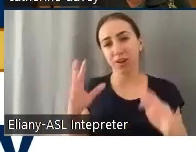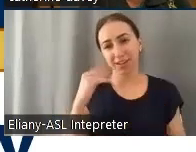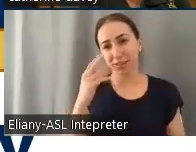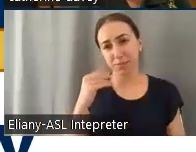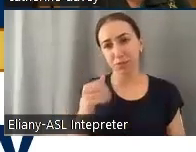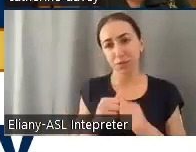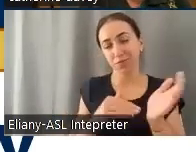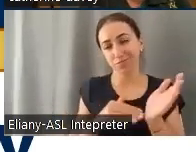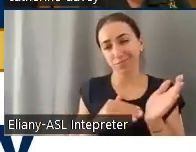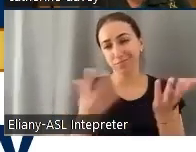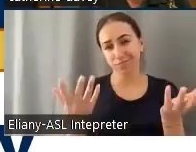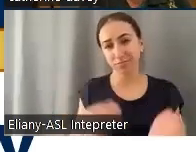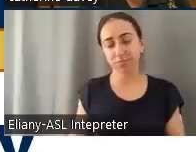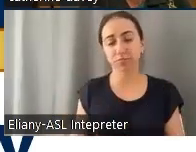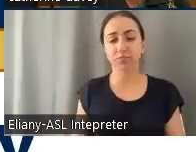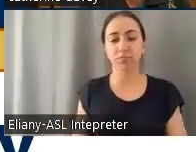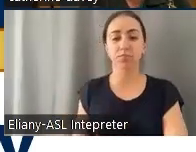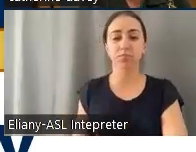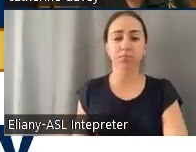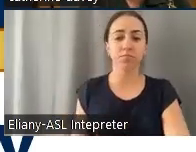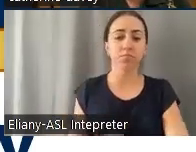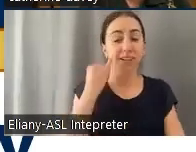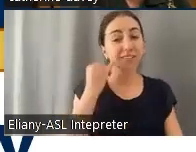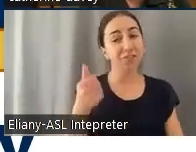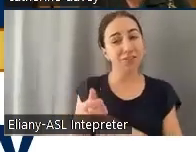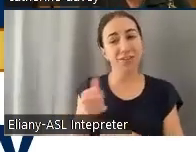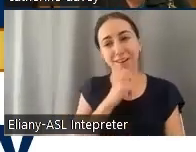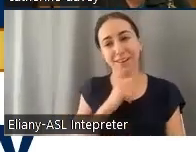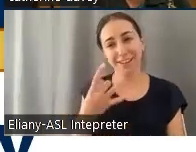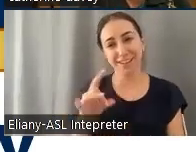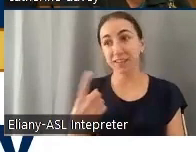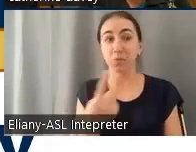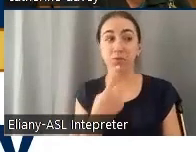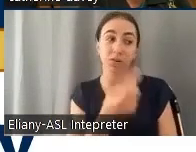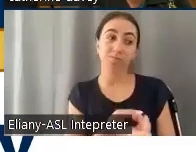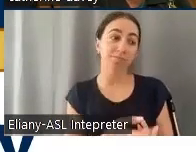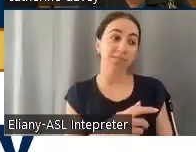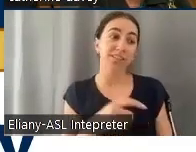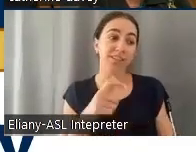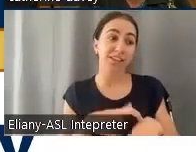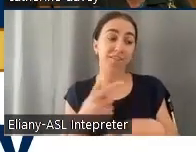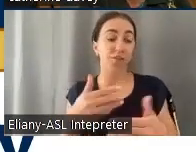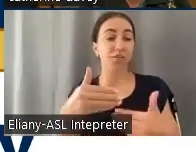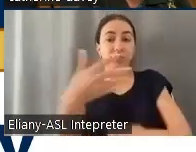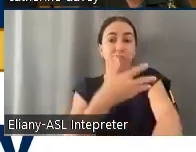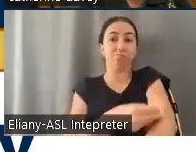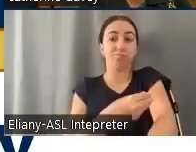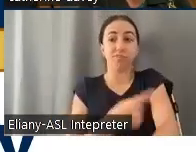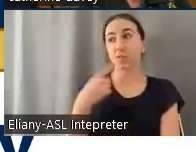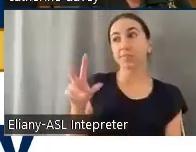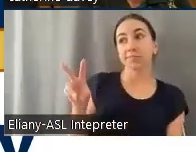tenido experiencias muy buenas con los proveedores médicos y yo creo que si ella tuviera 18 años y alguien dijera, bueno, es